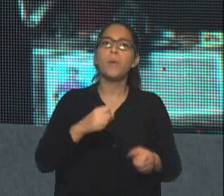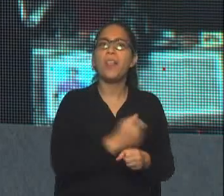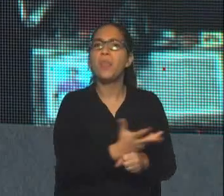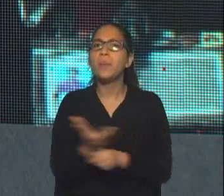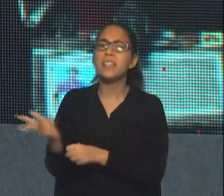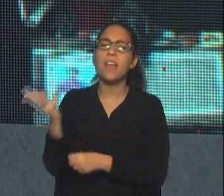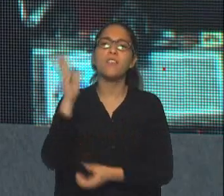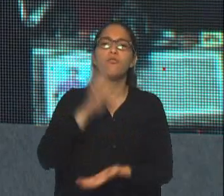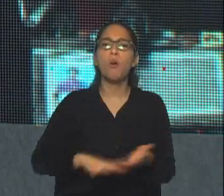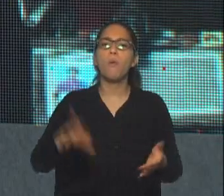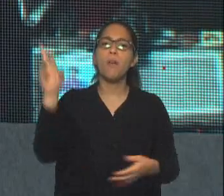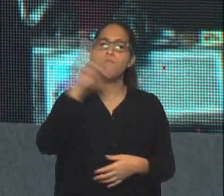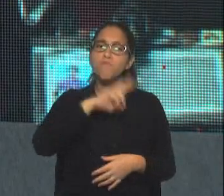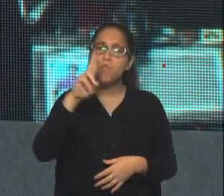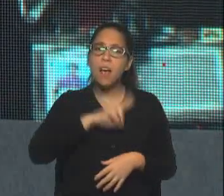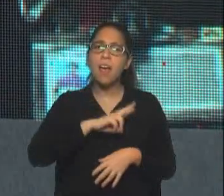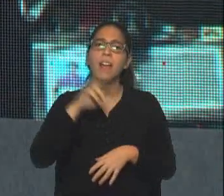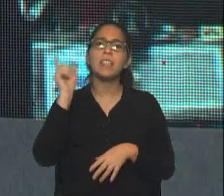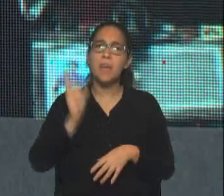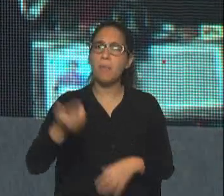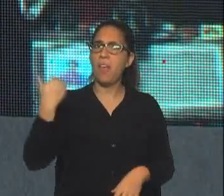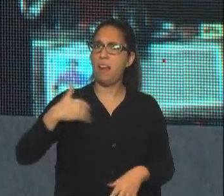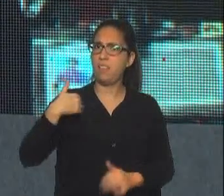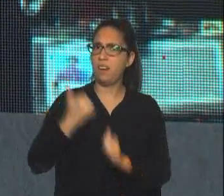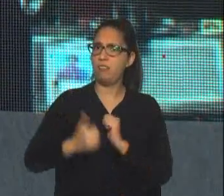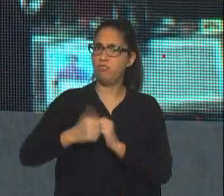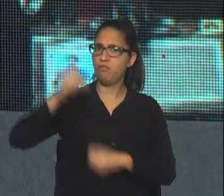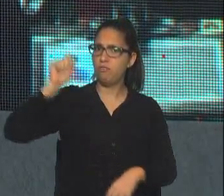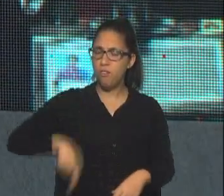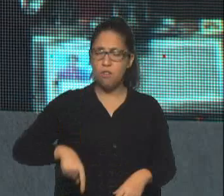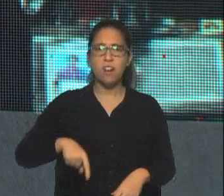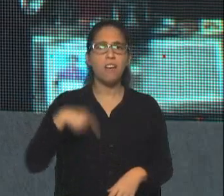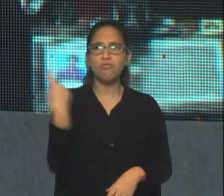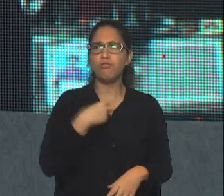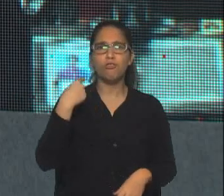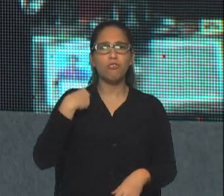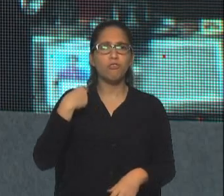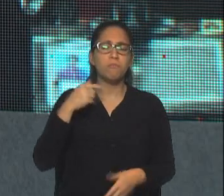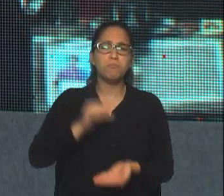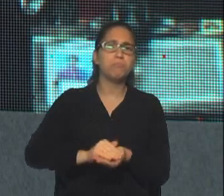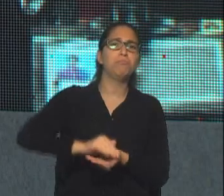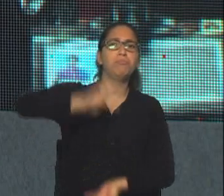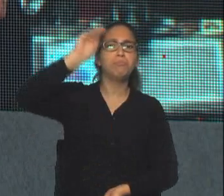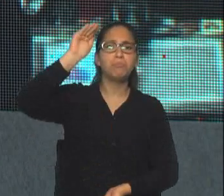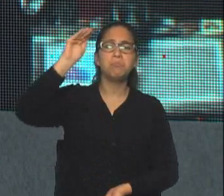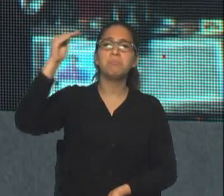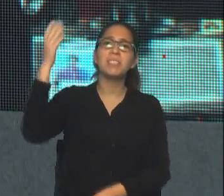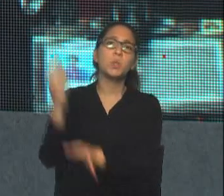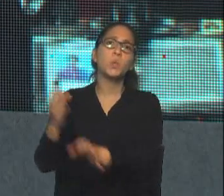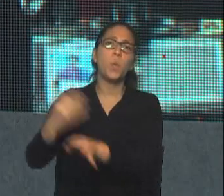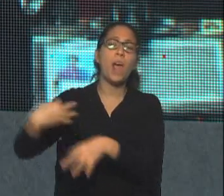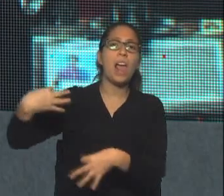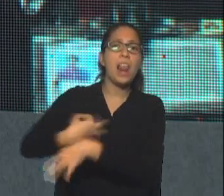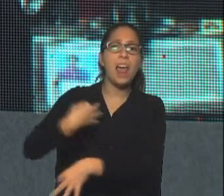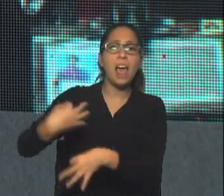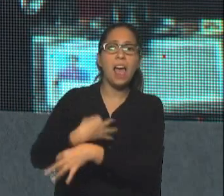y sobre todo de la historia de la Argentina no históricamente hemos crecido tal vez desde el colegio desde la escuela